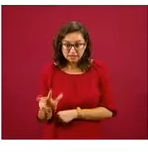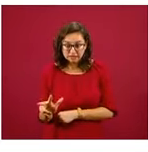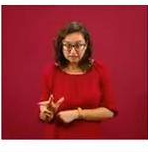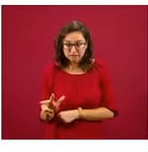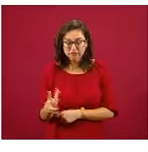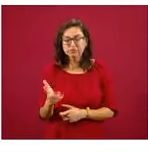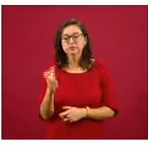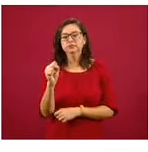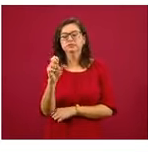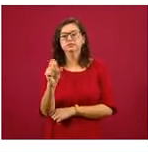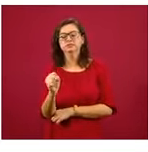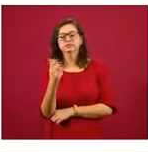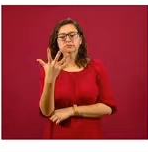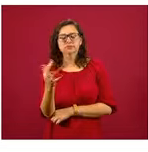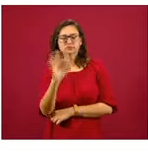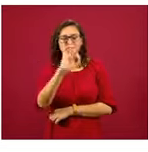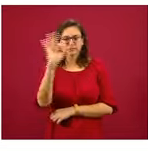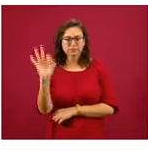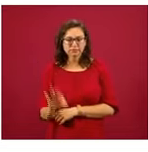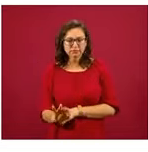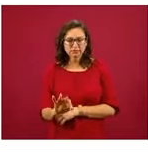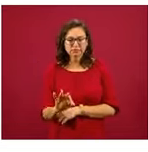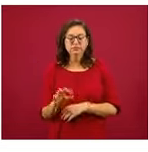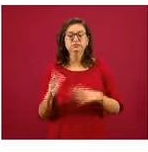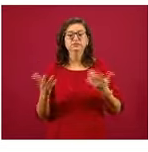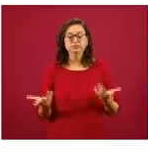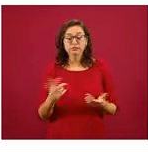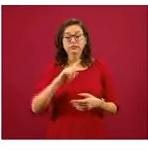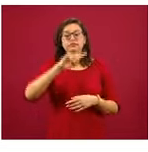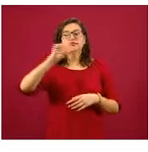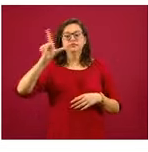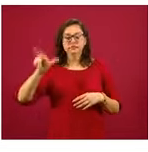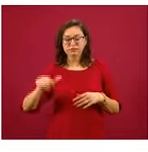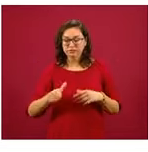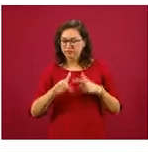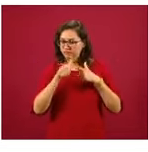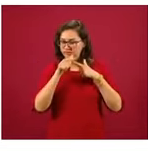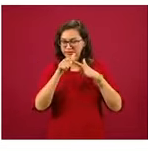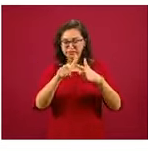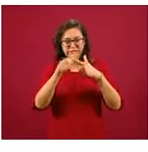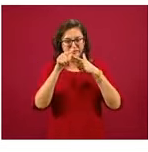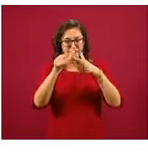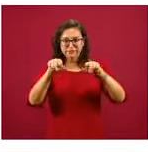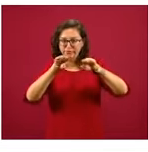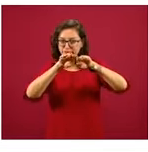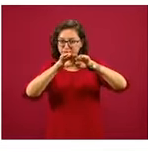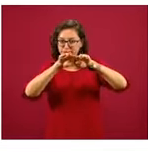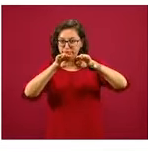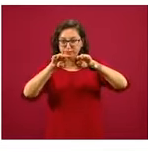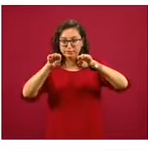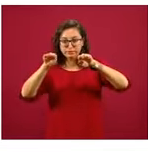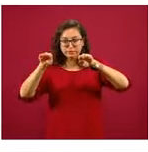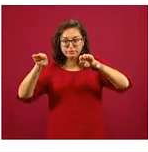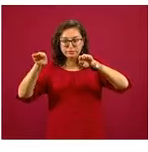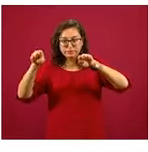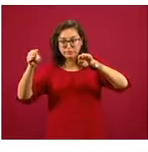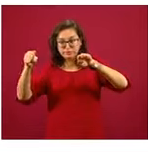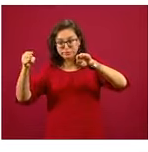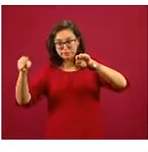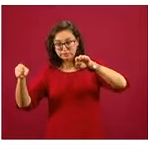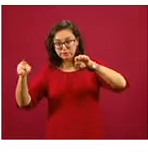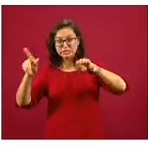en el 65%, y una vez que llegó a ese nivel se ha mantenido hasta las últimas semanas alrededor